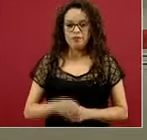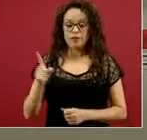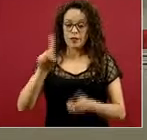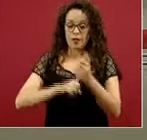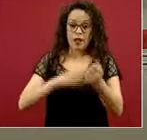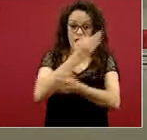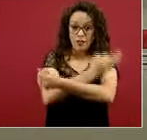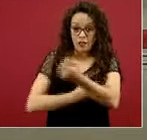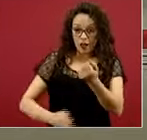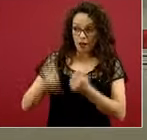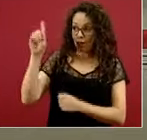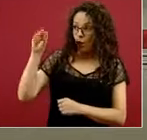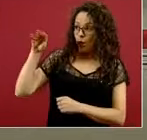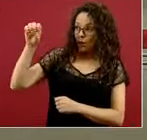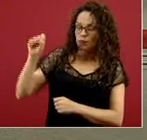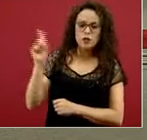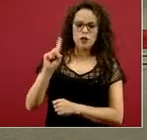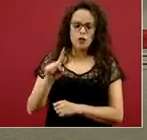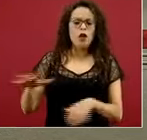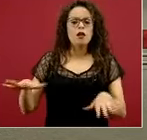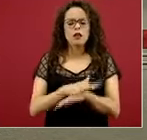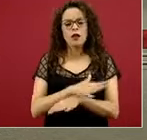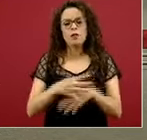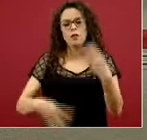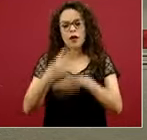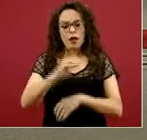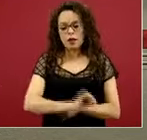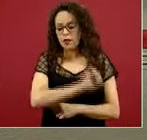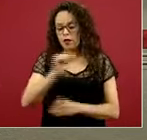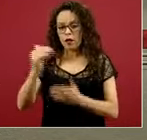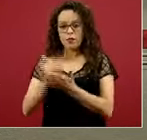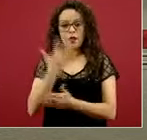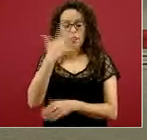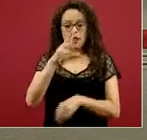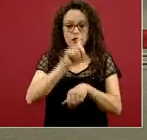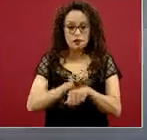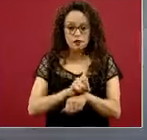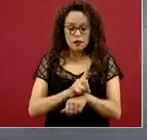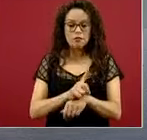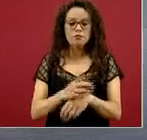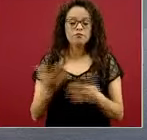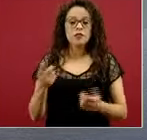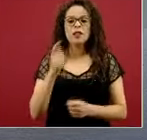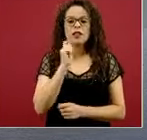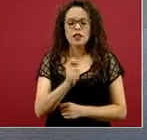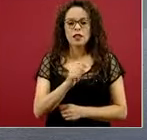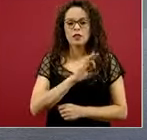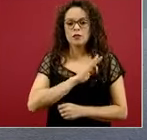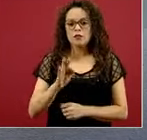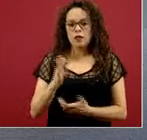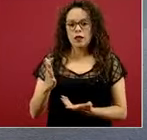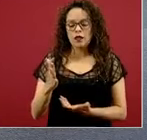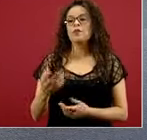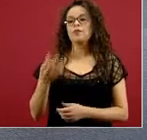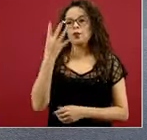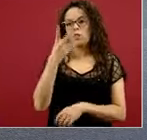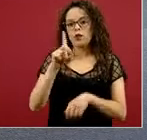cambio de 14 a 10 días? Posiblemente puede implicar, para una persona puede implicar mucho, ¿no? Son 4 días más que tengo